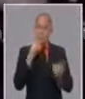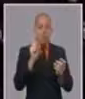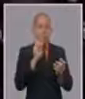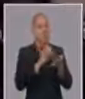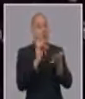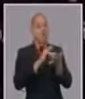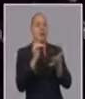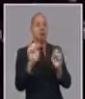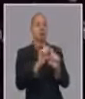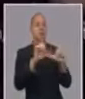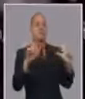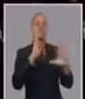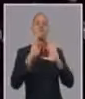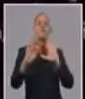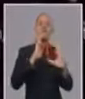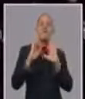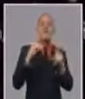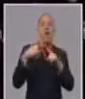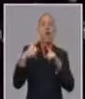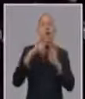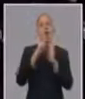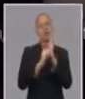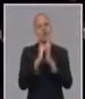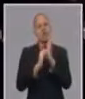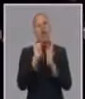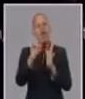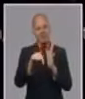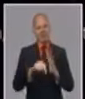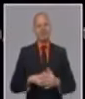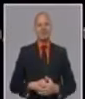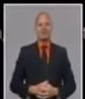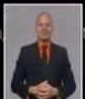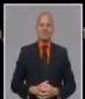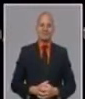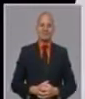YouTube y Picta. Dale click.